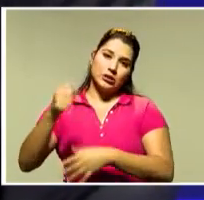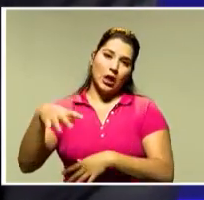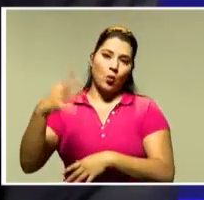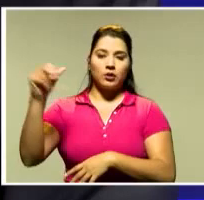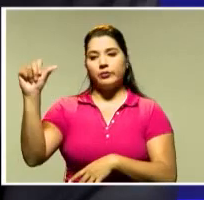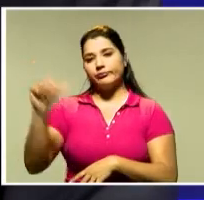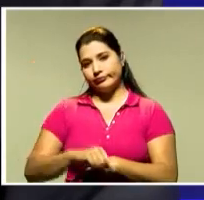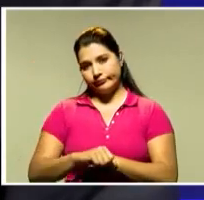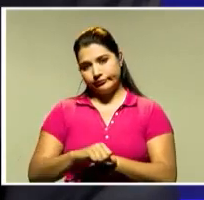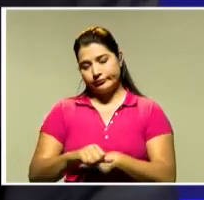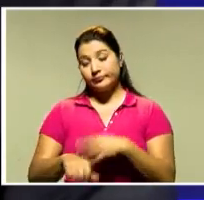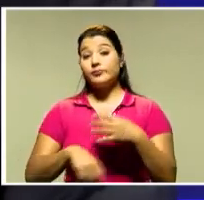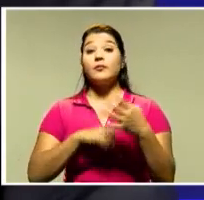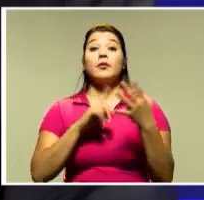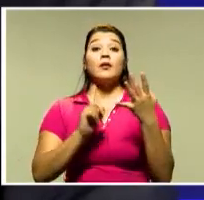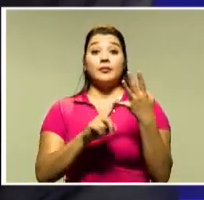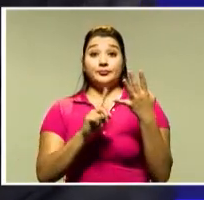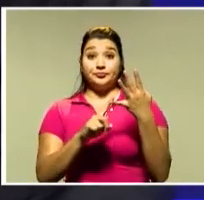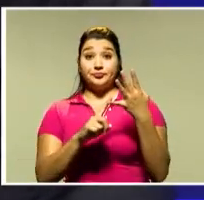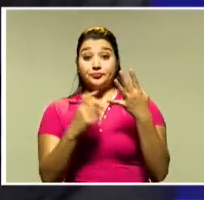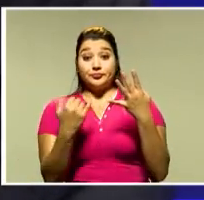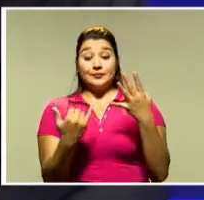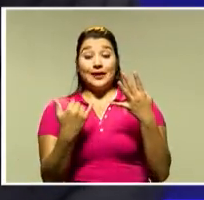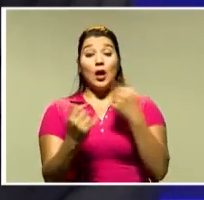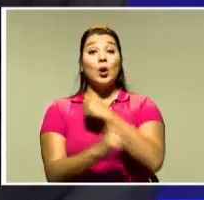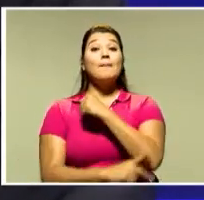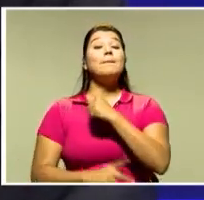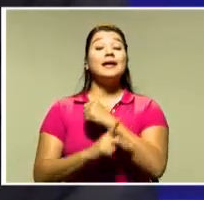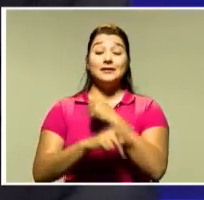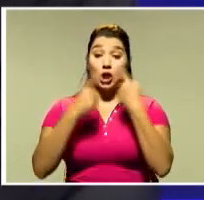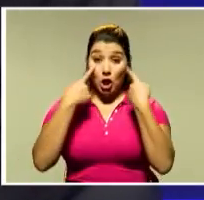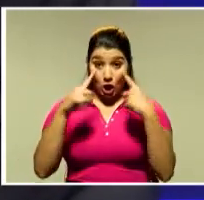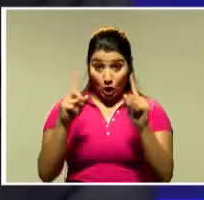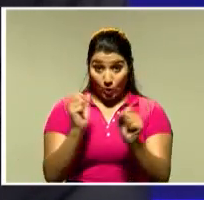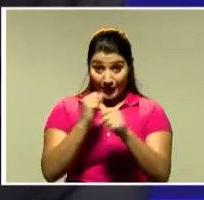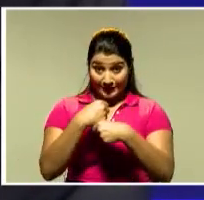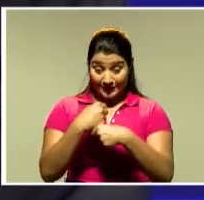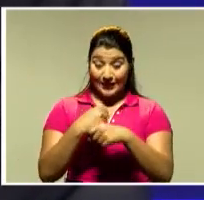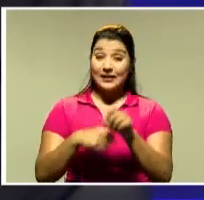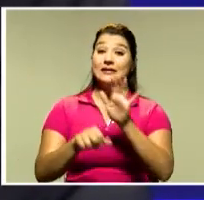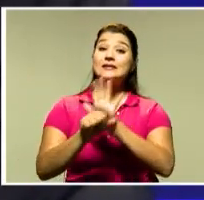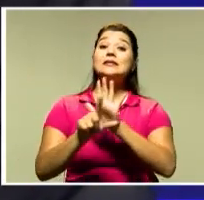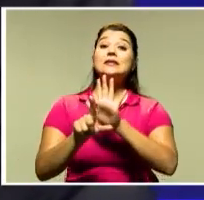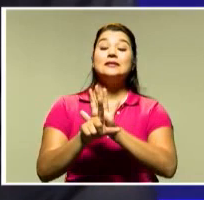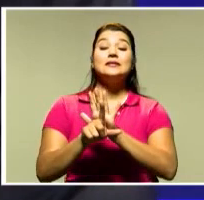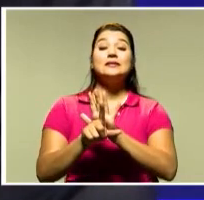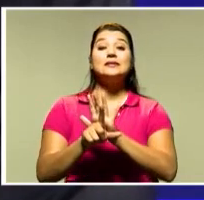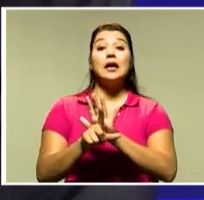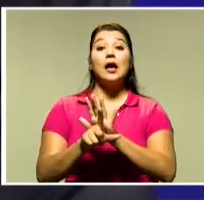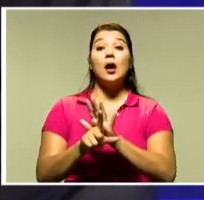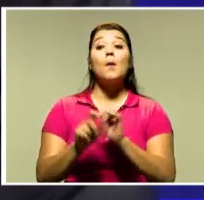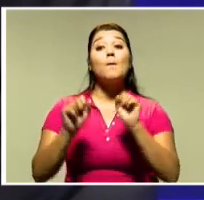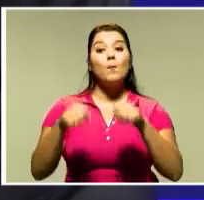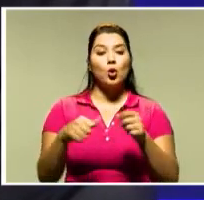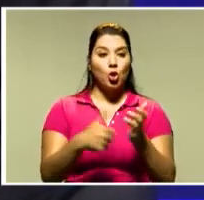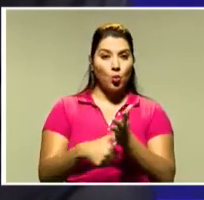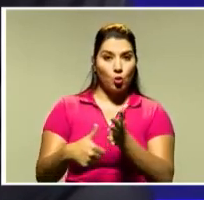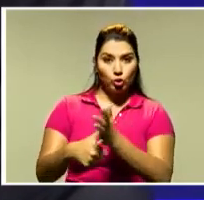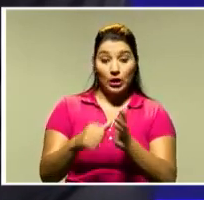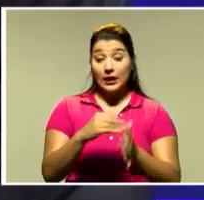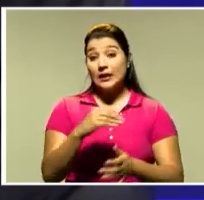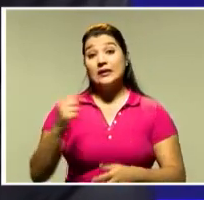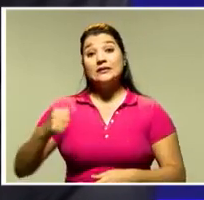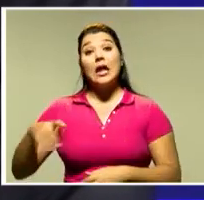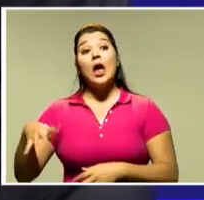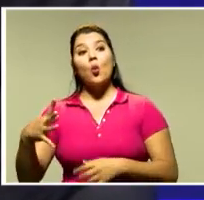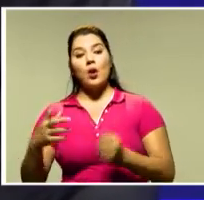constitucional. Ahora el país logró hacerlo, la Asamblea Legislativa tuvo la posibilidad de votarlo y la sala